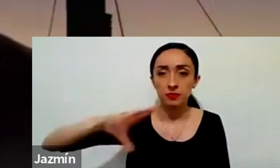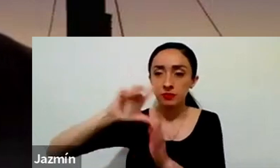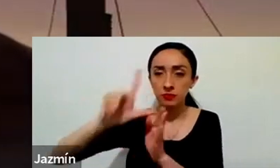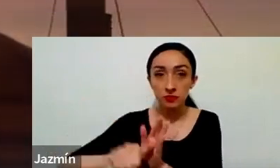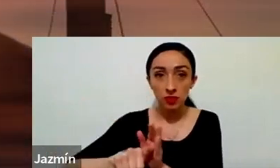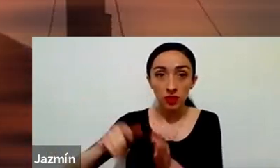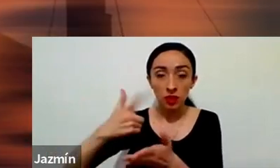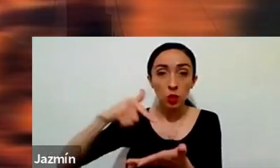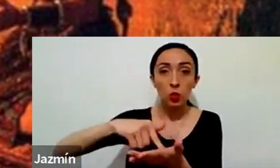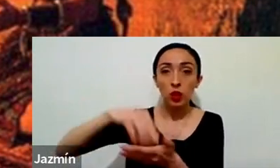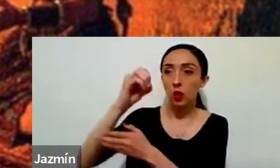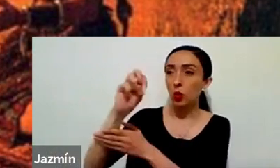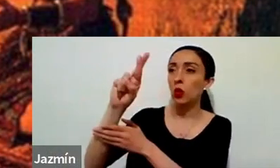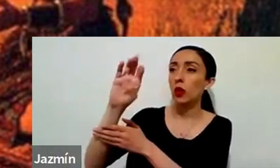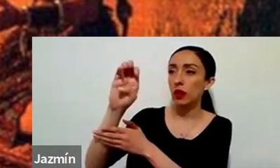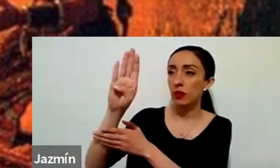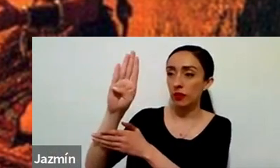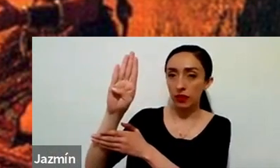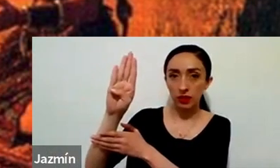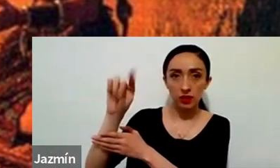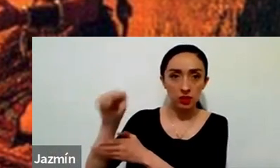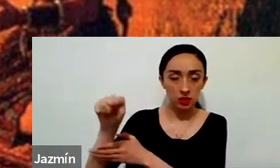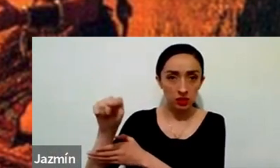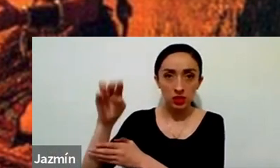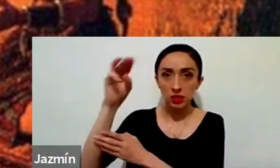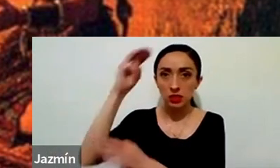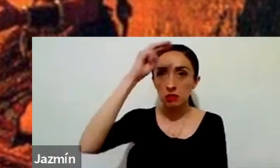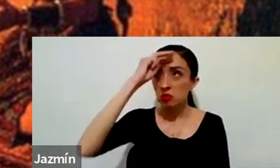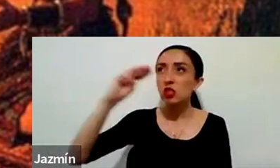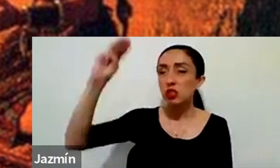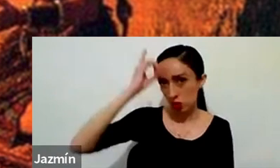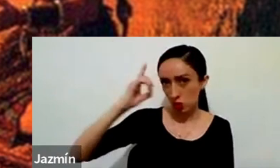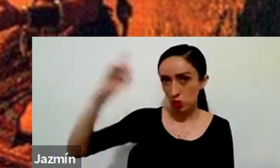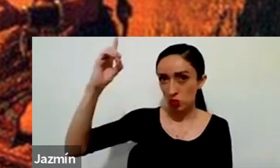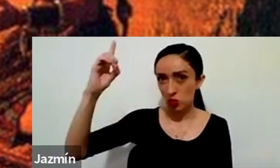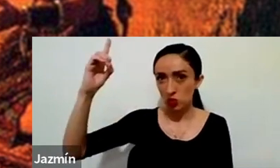llama que salía de un zarzal, de un arbusto.